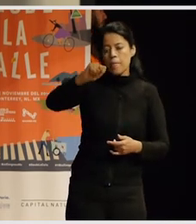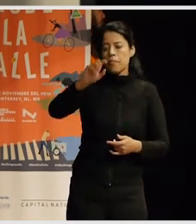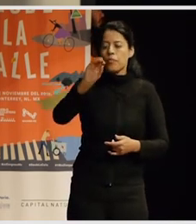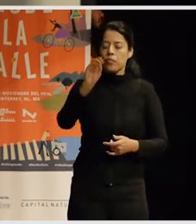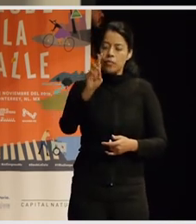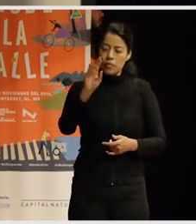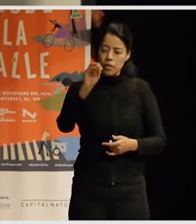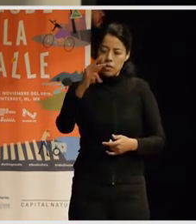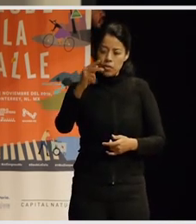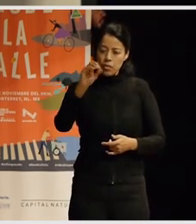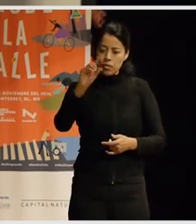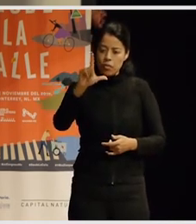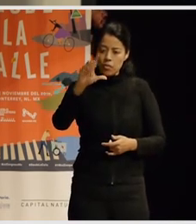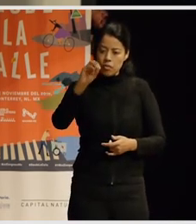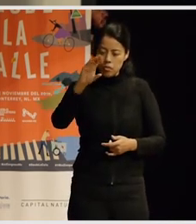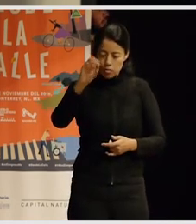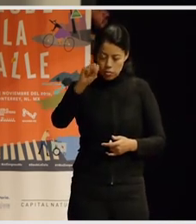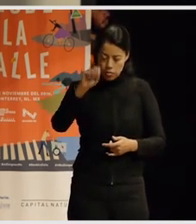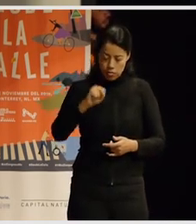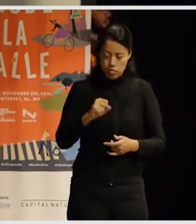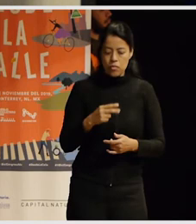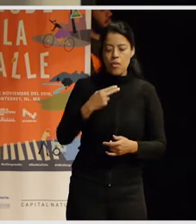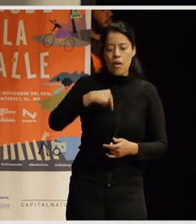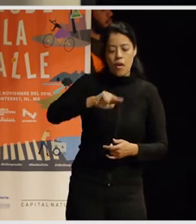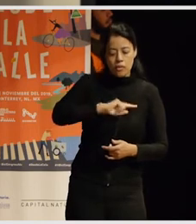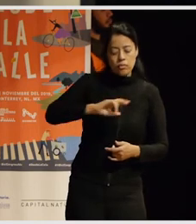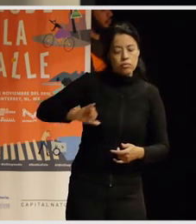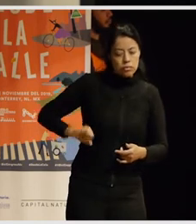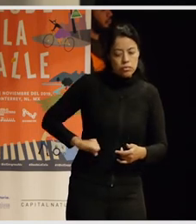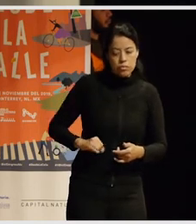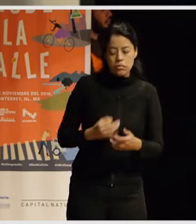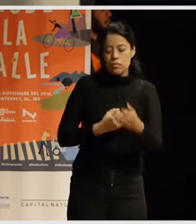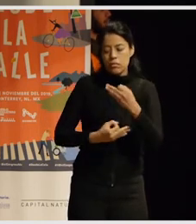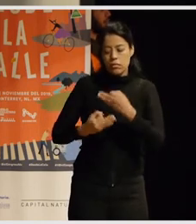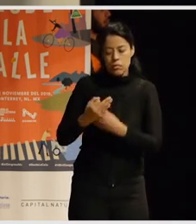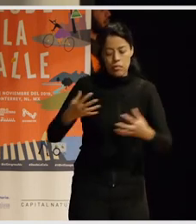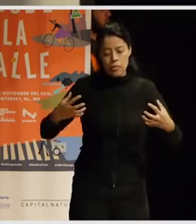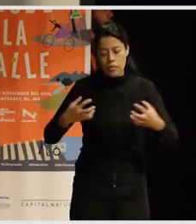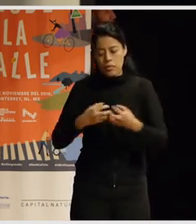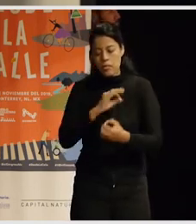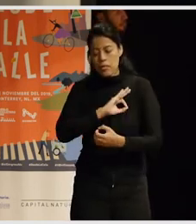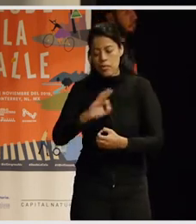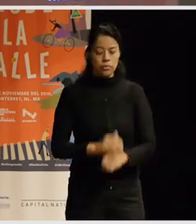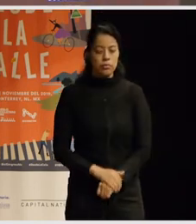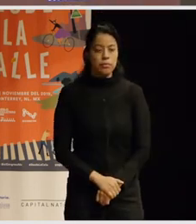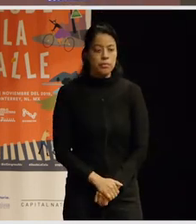que estamos como inmersos en esta onda de que entre todos podemos hacer las cosas mejor